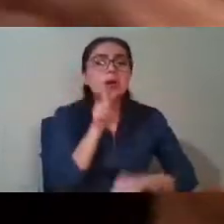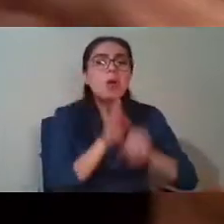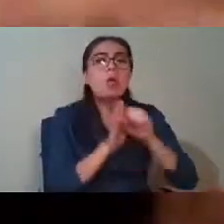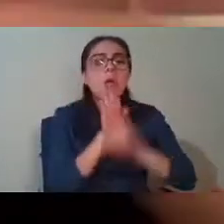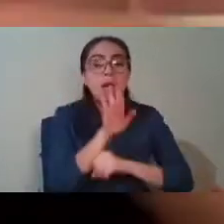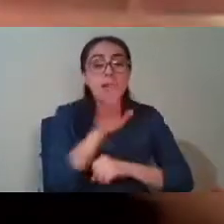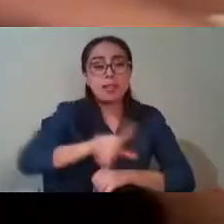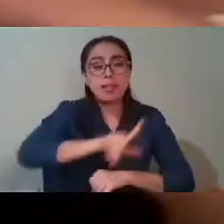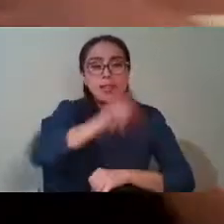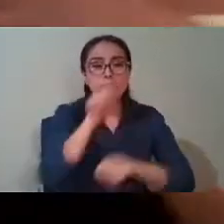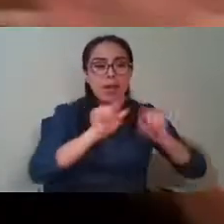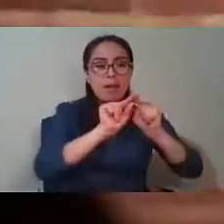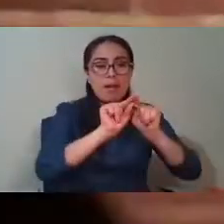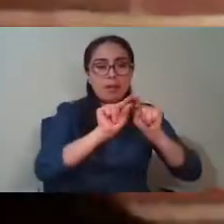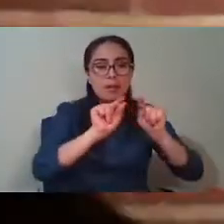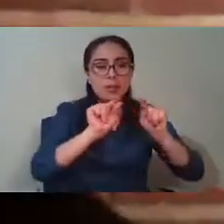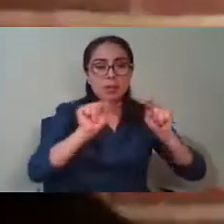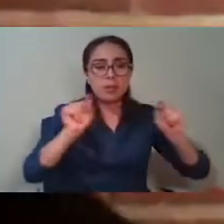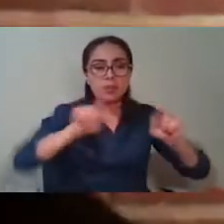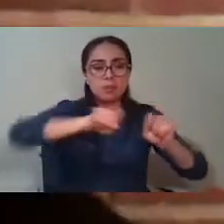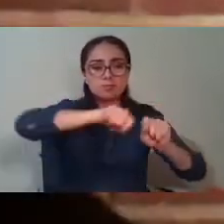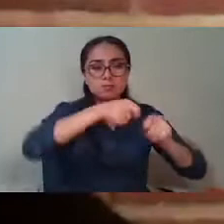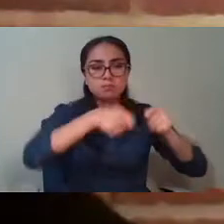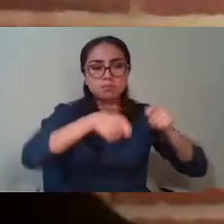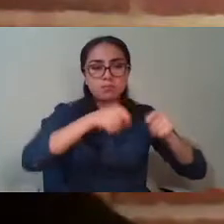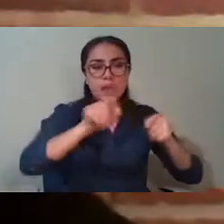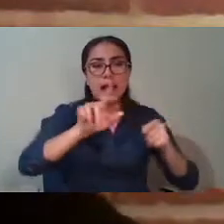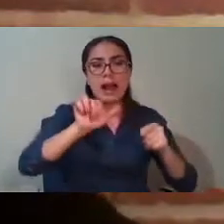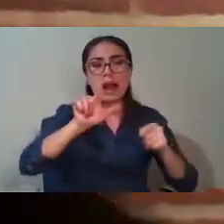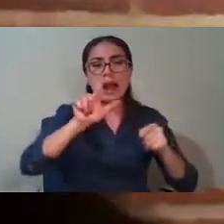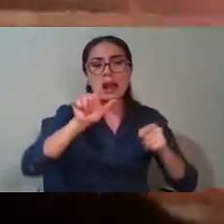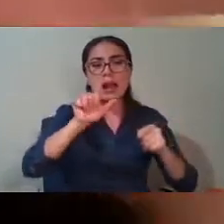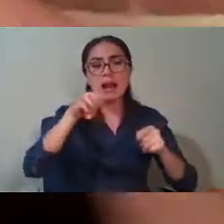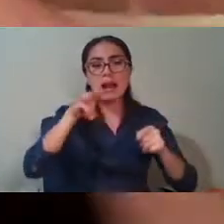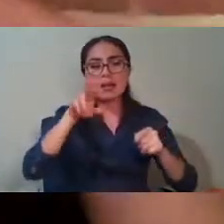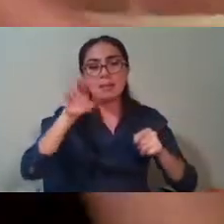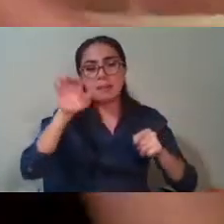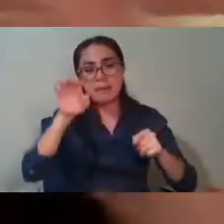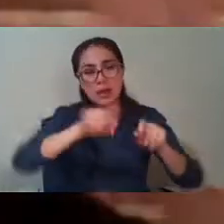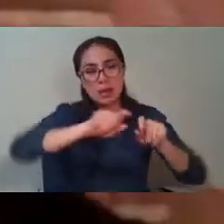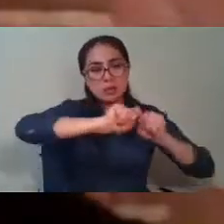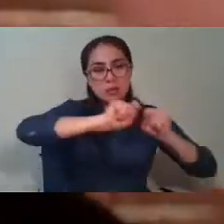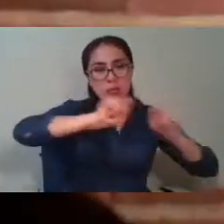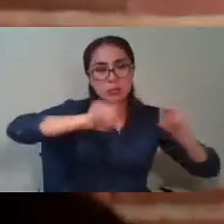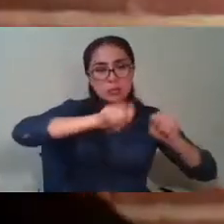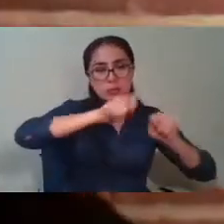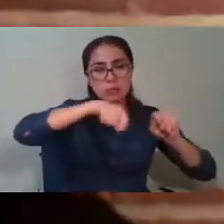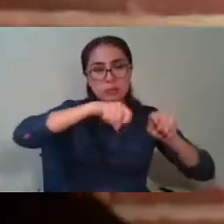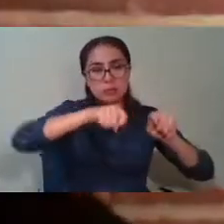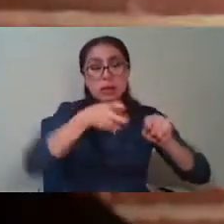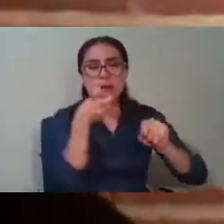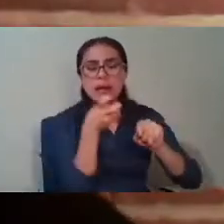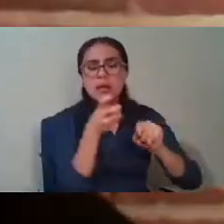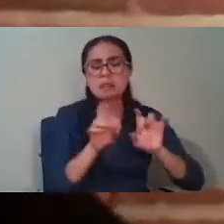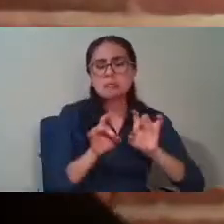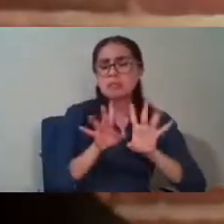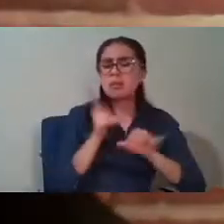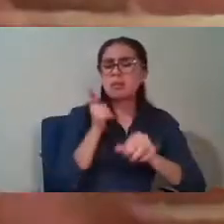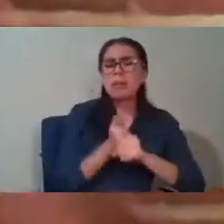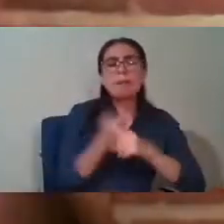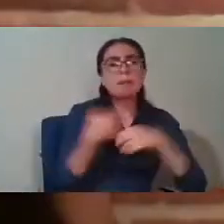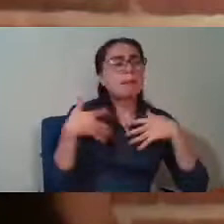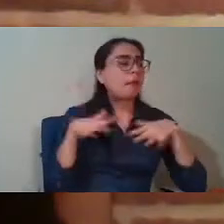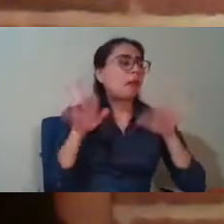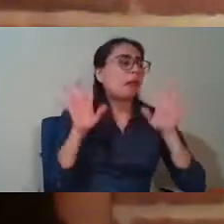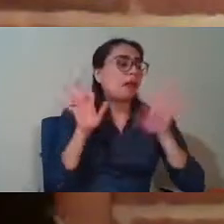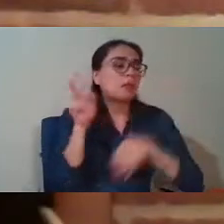un alambre y era horrible. No sabíamos qué hacer. Lo sacamos y dijimos, ya se nos va a ocurrir. Y un día,